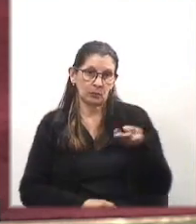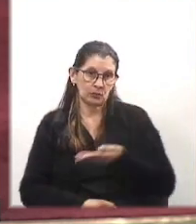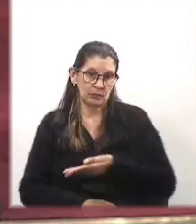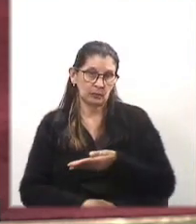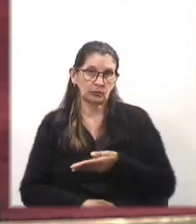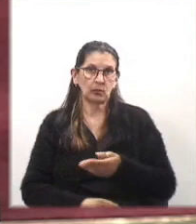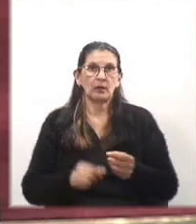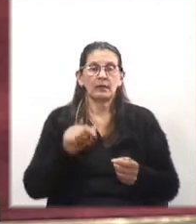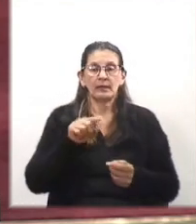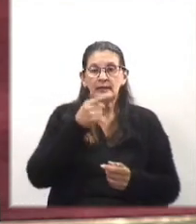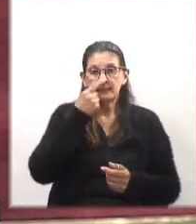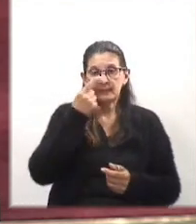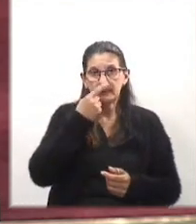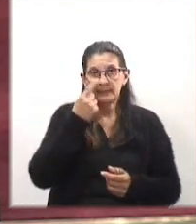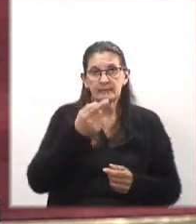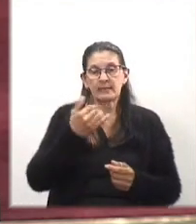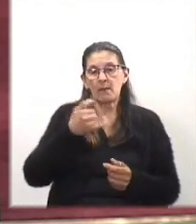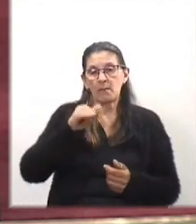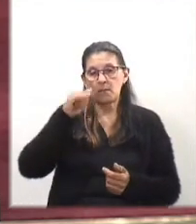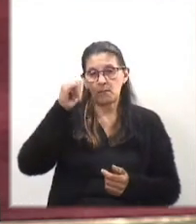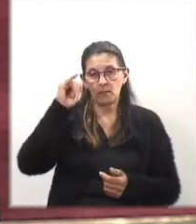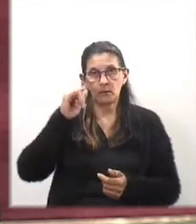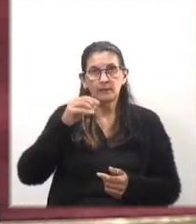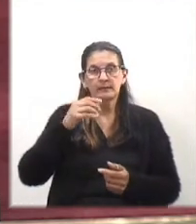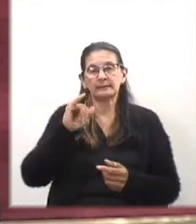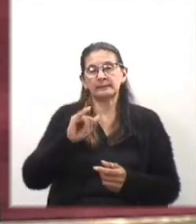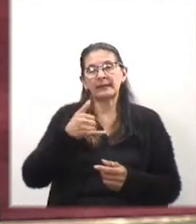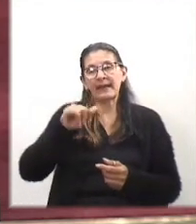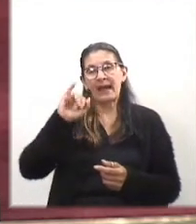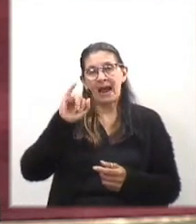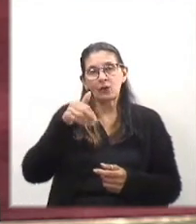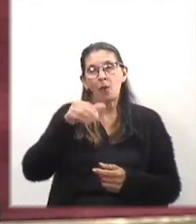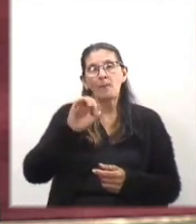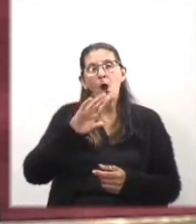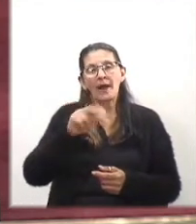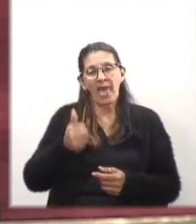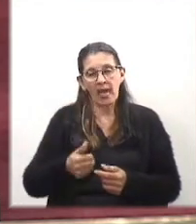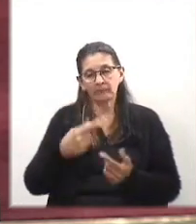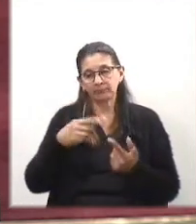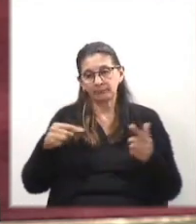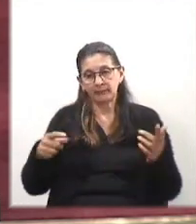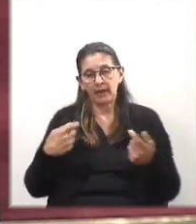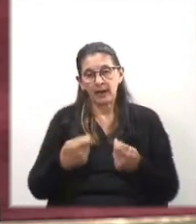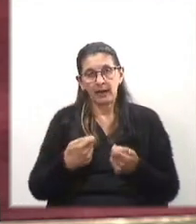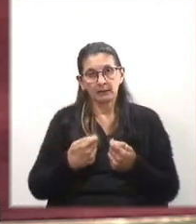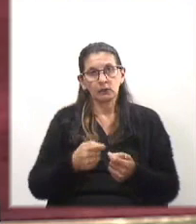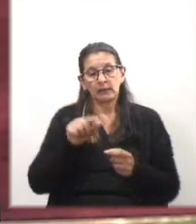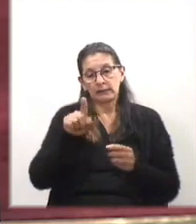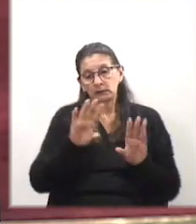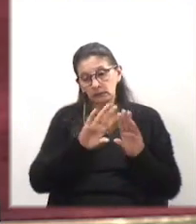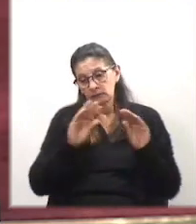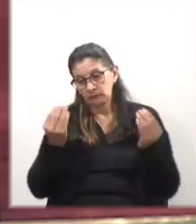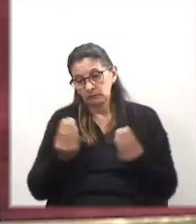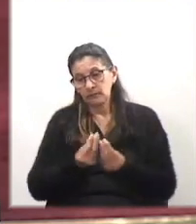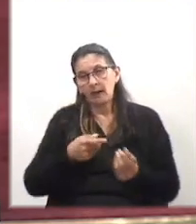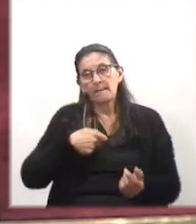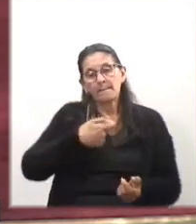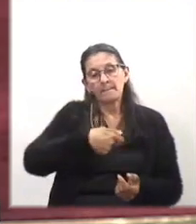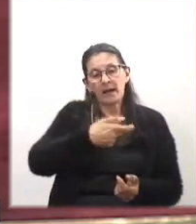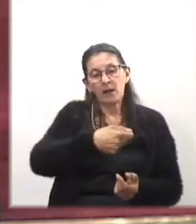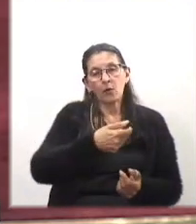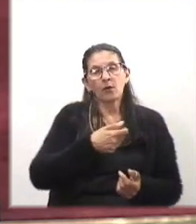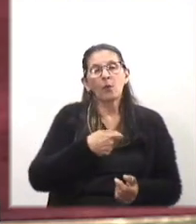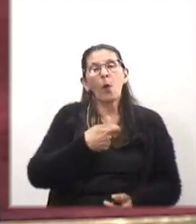por concepto de intereses, multas, moras y recargos y cualquier otro tipo de gastos. Y en eso, de optarse por pago de cuotas,